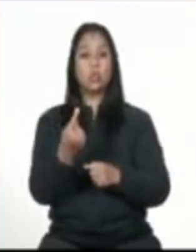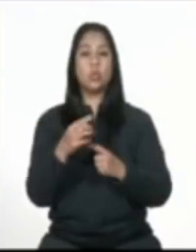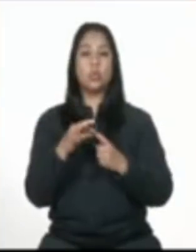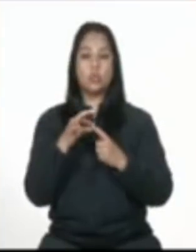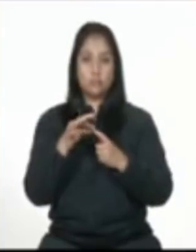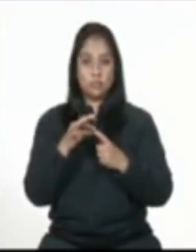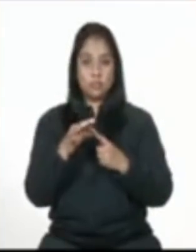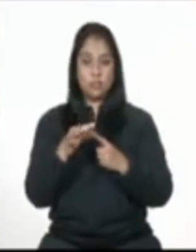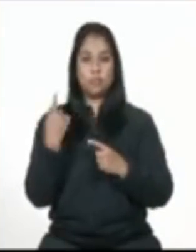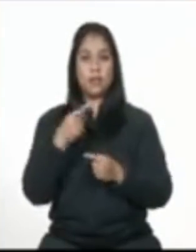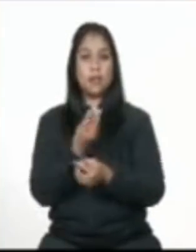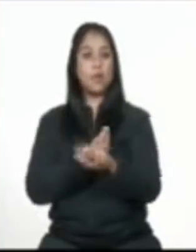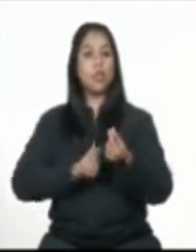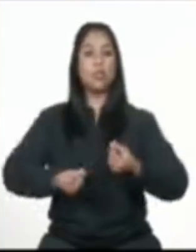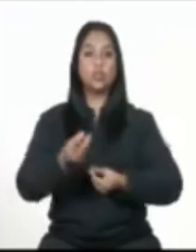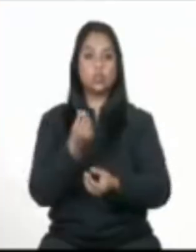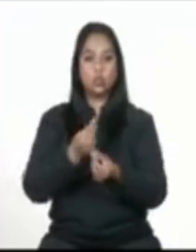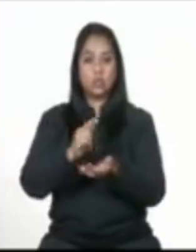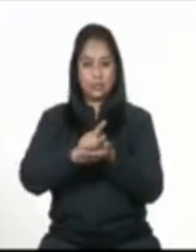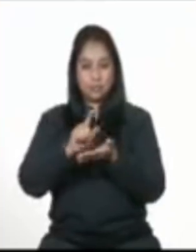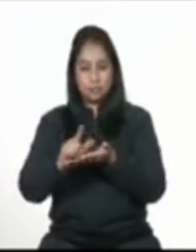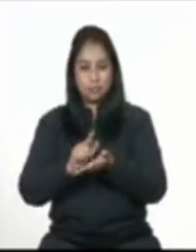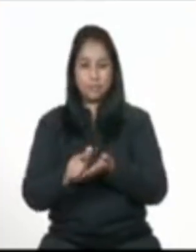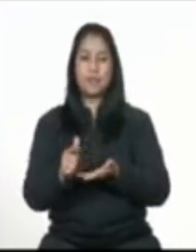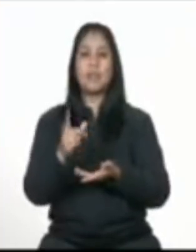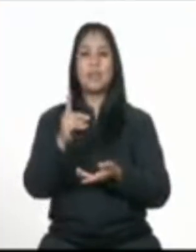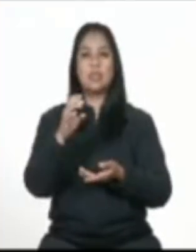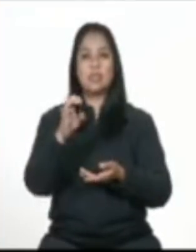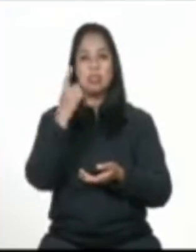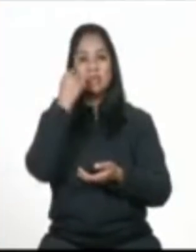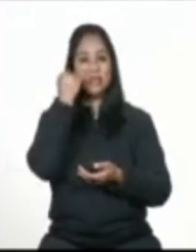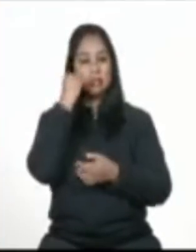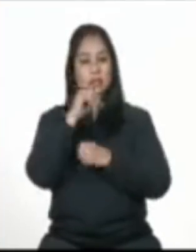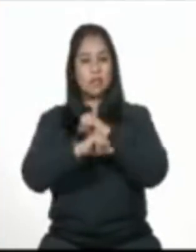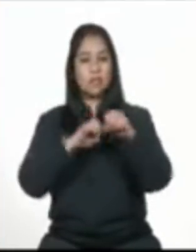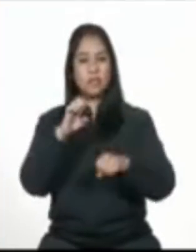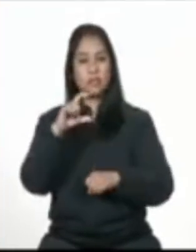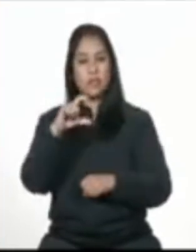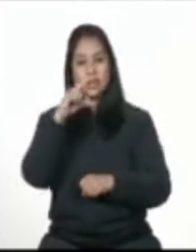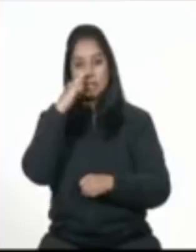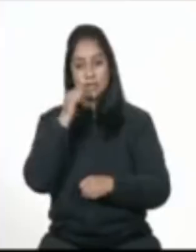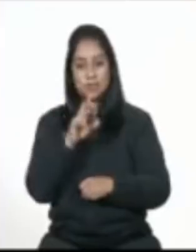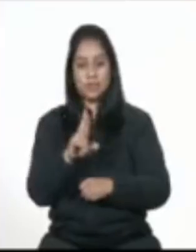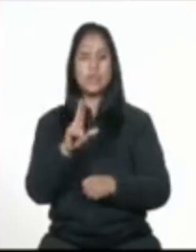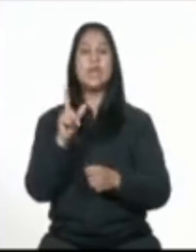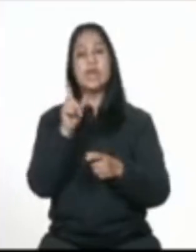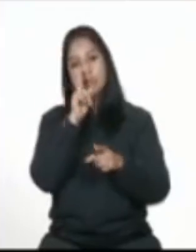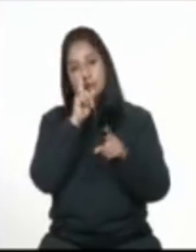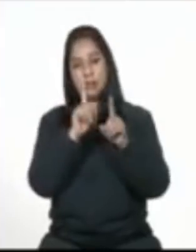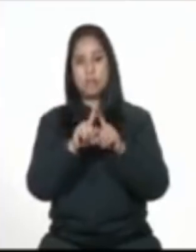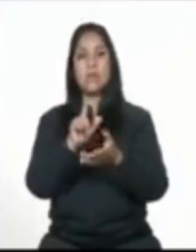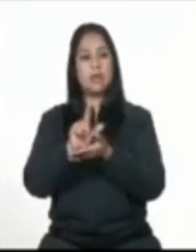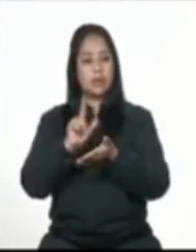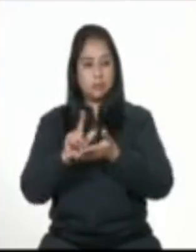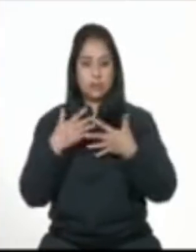la producción de desinfectantes y productos de la higiene y la salud. Recomendamos